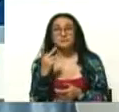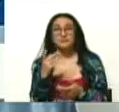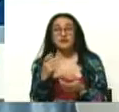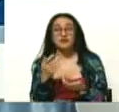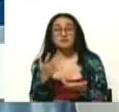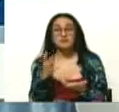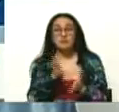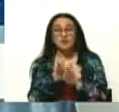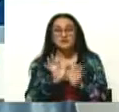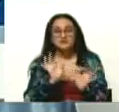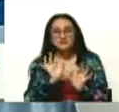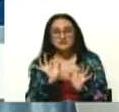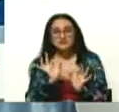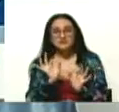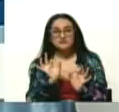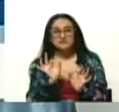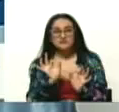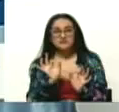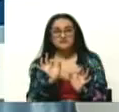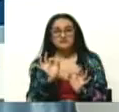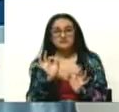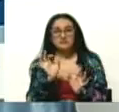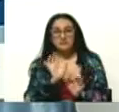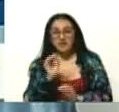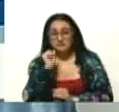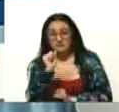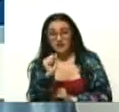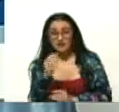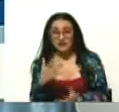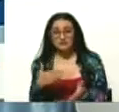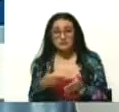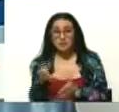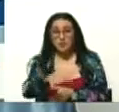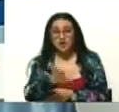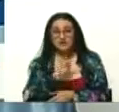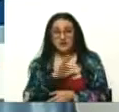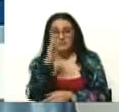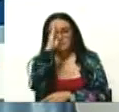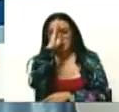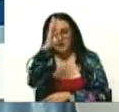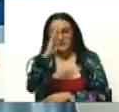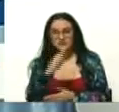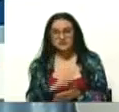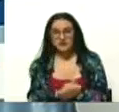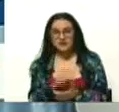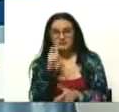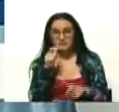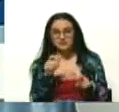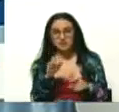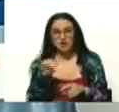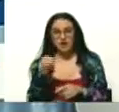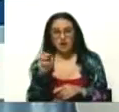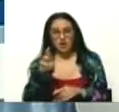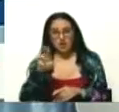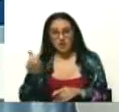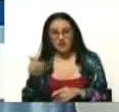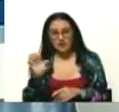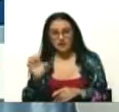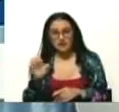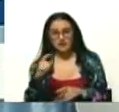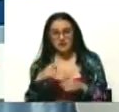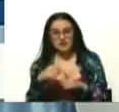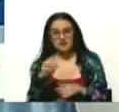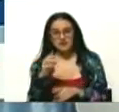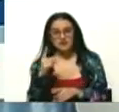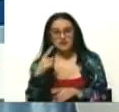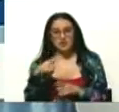alevosía y por motivo fútil por dar muerte en el estado Barinas a los ciudadanos Jorge García y